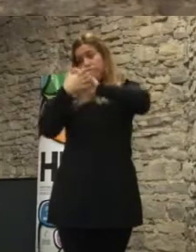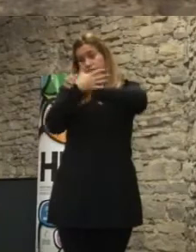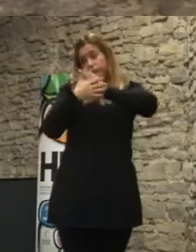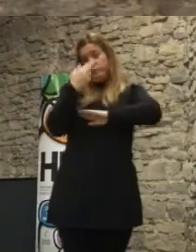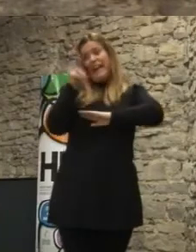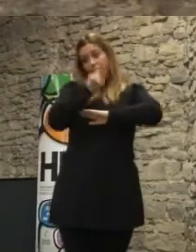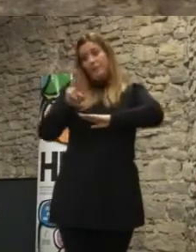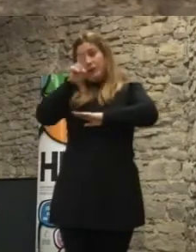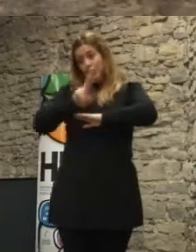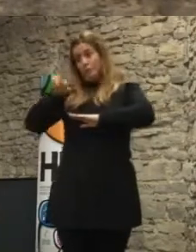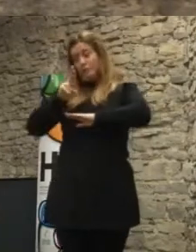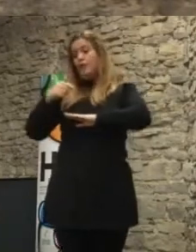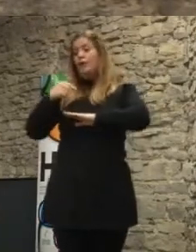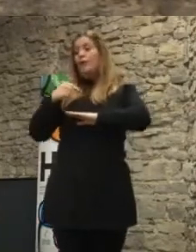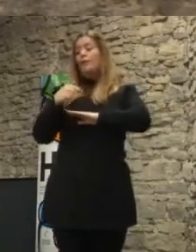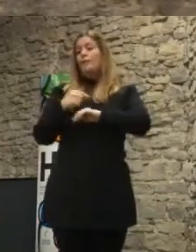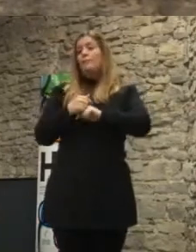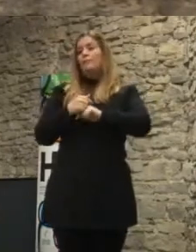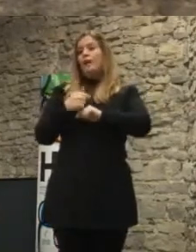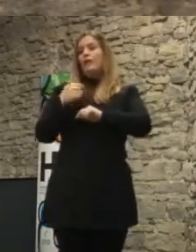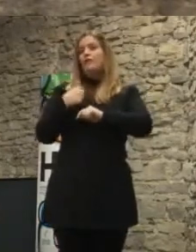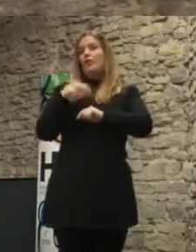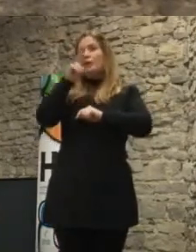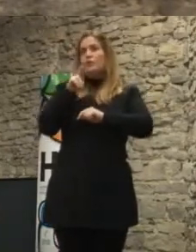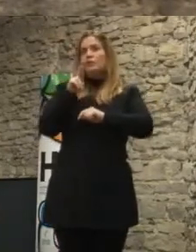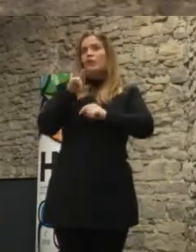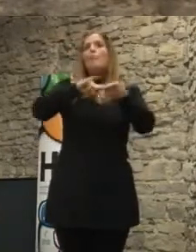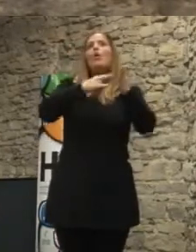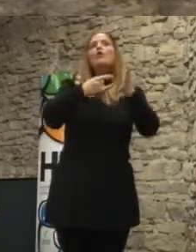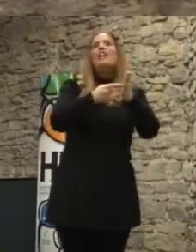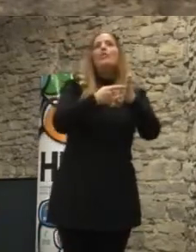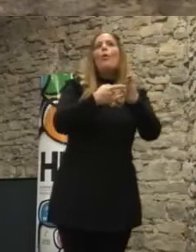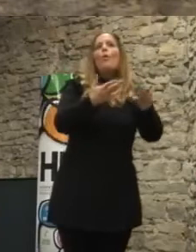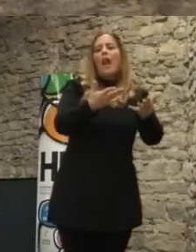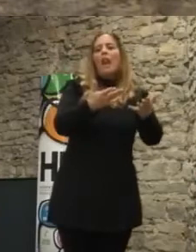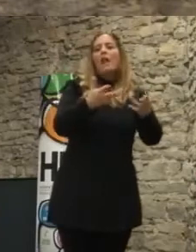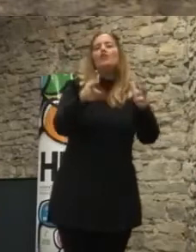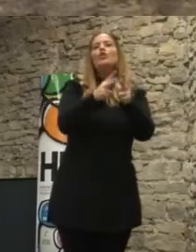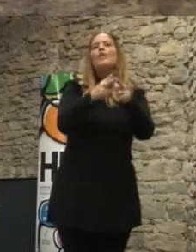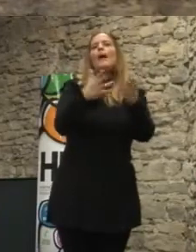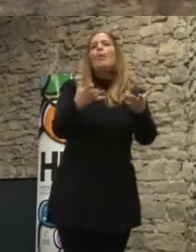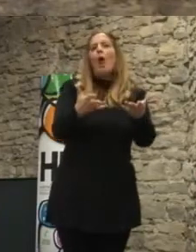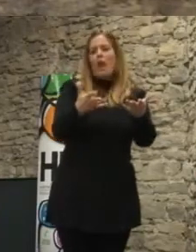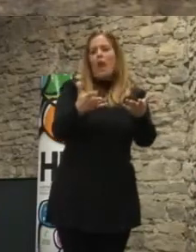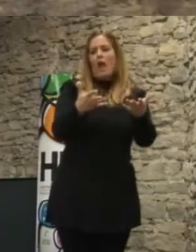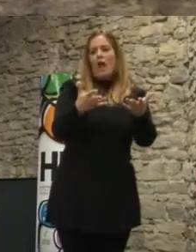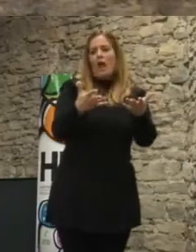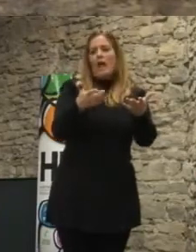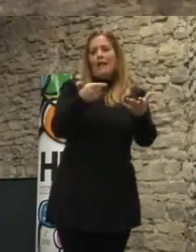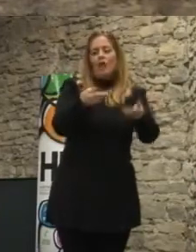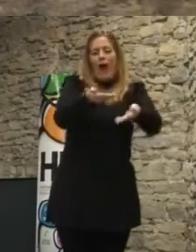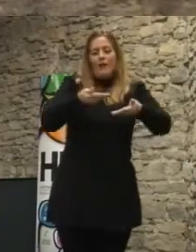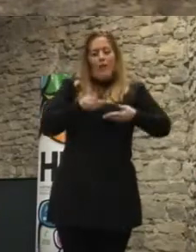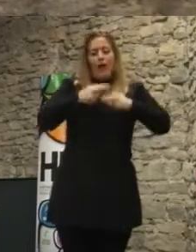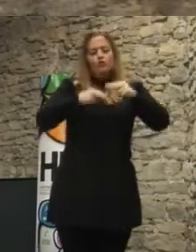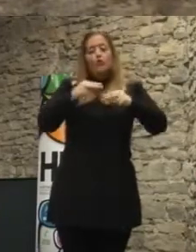incidir desde qué proyecto o desde qué sociedad. Me va a ayudar a construir el cómo, el saber